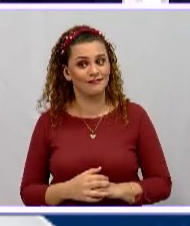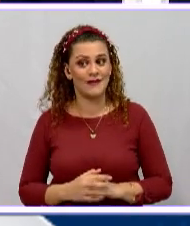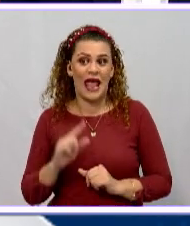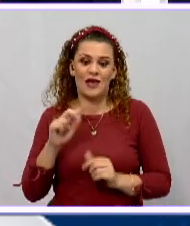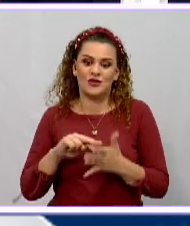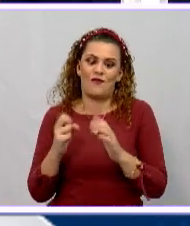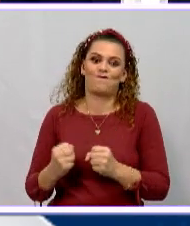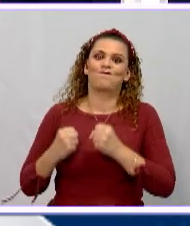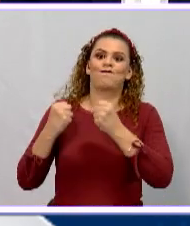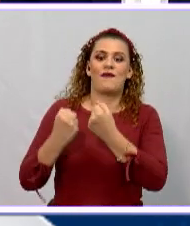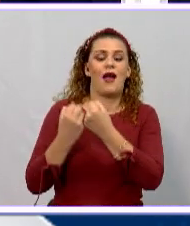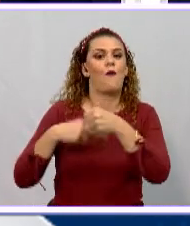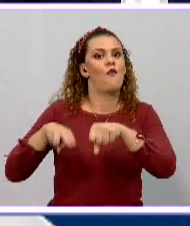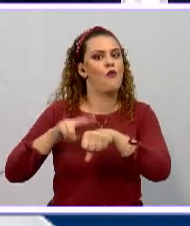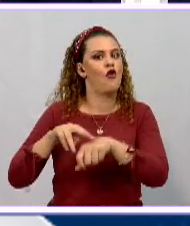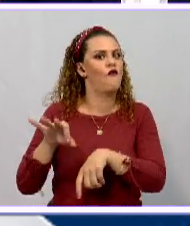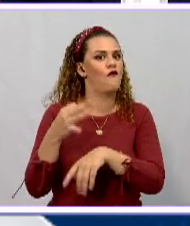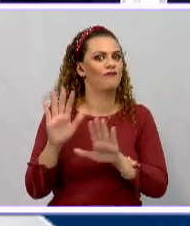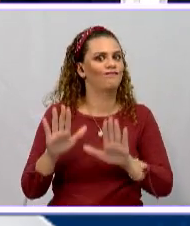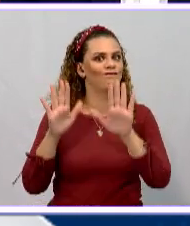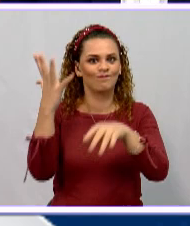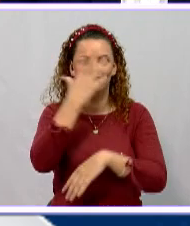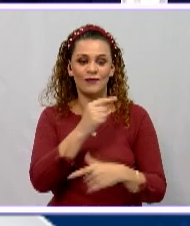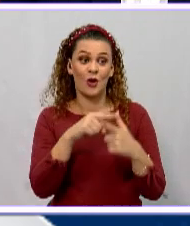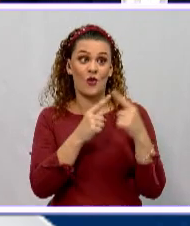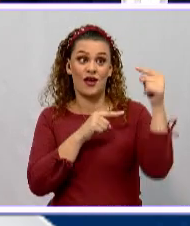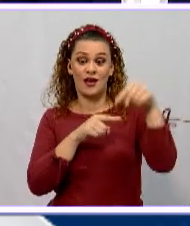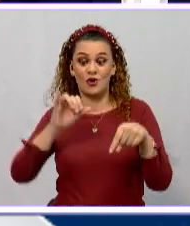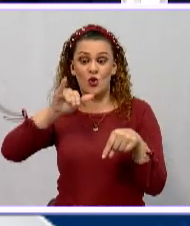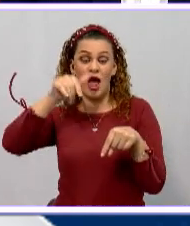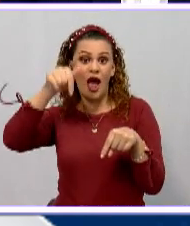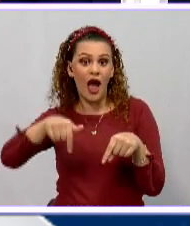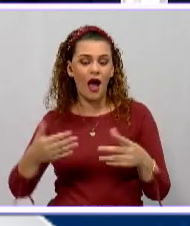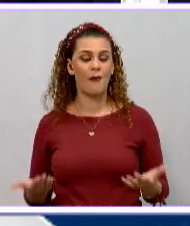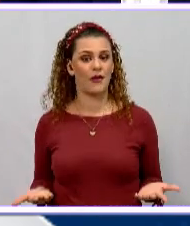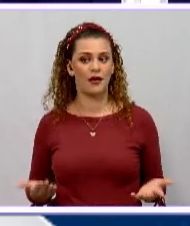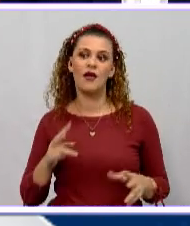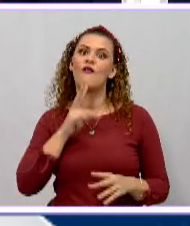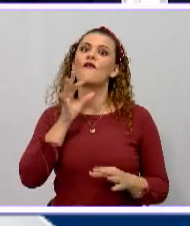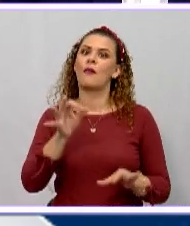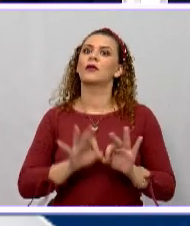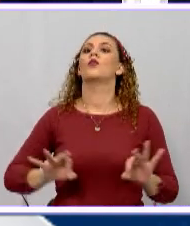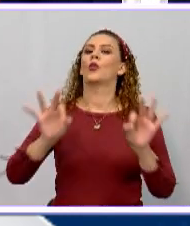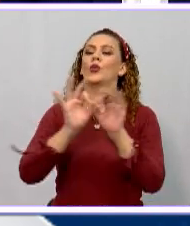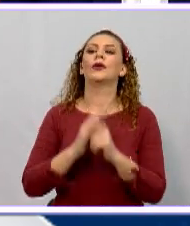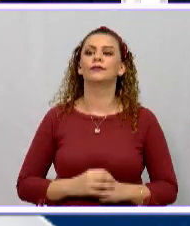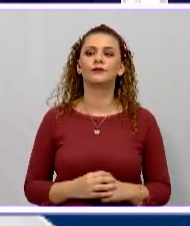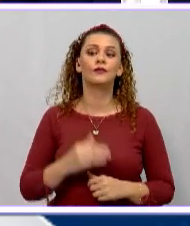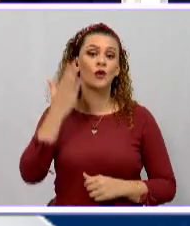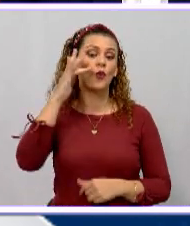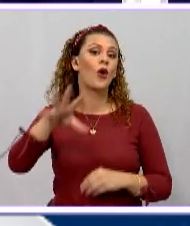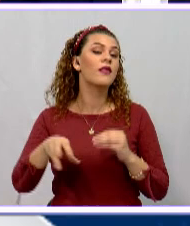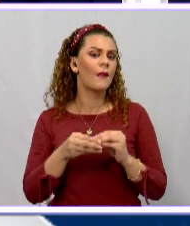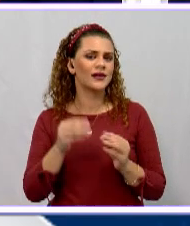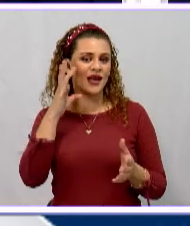refuerza campeonato Nacional de una forma increíble Así que aquí tenesa yo el Campbell Es realmente importante porque Además